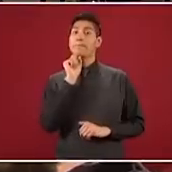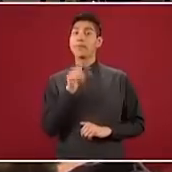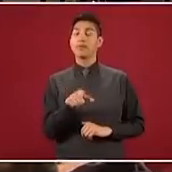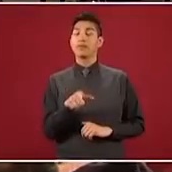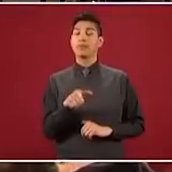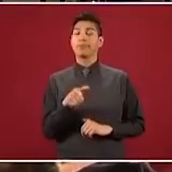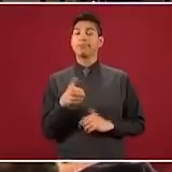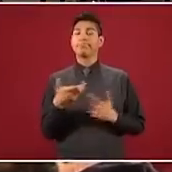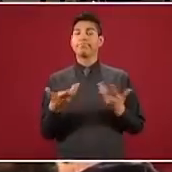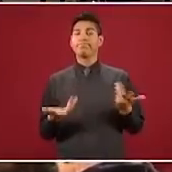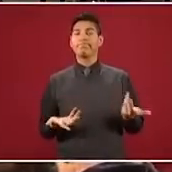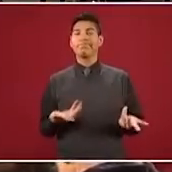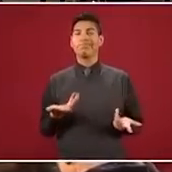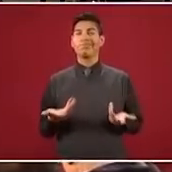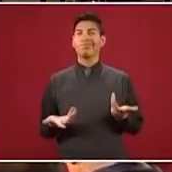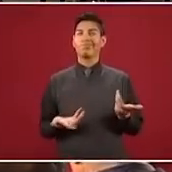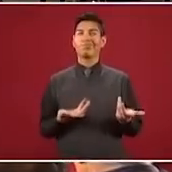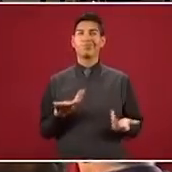cuáles son